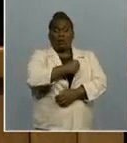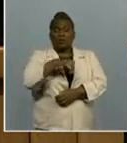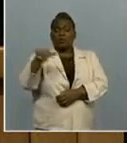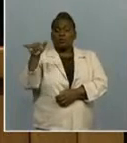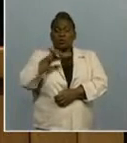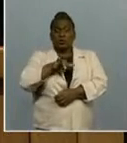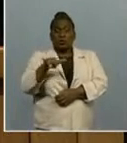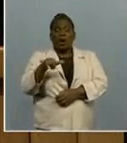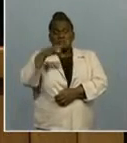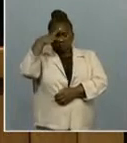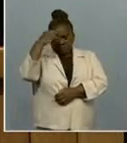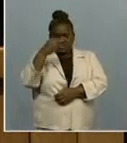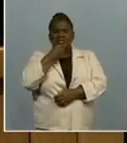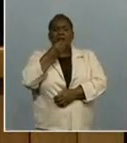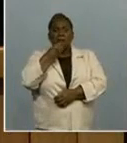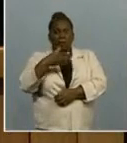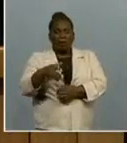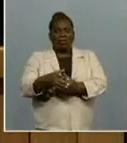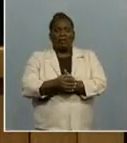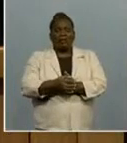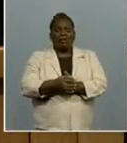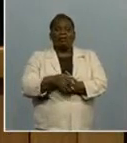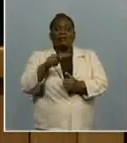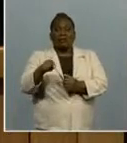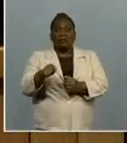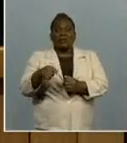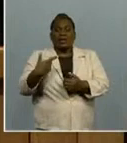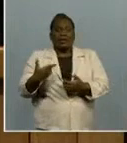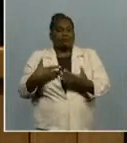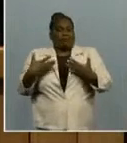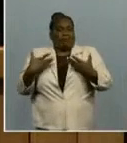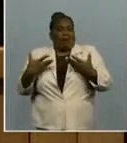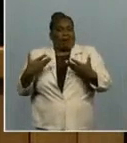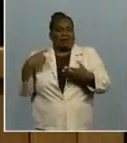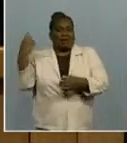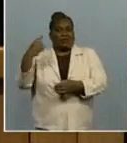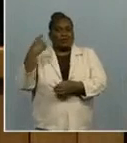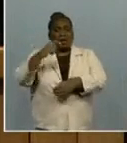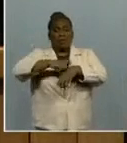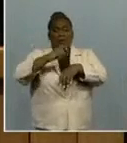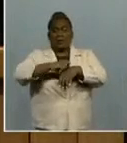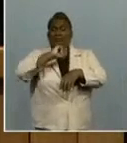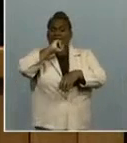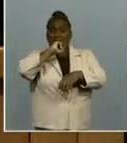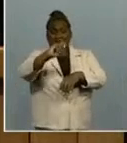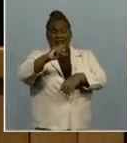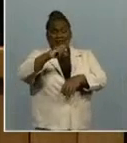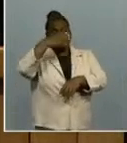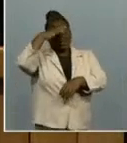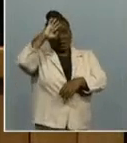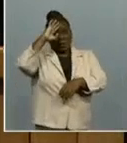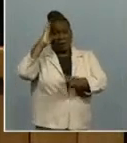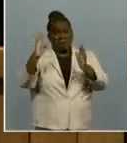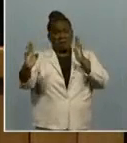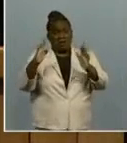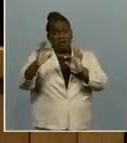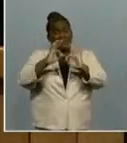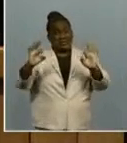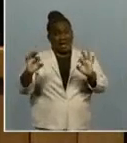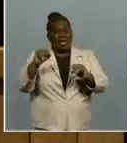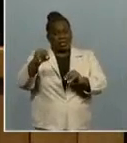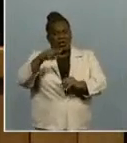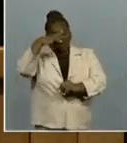emblemático si se puede que levantó los ánimos nacionales en el momento más oscuro del periodo especial